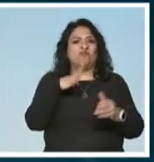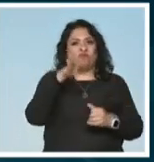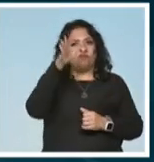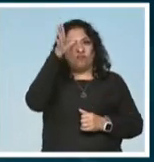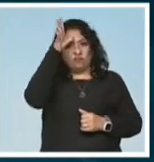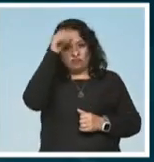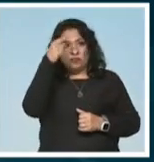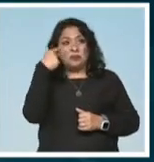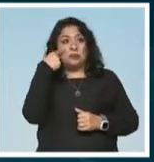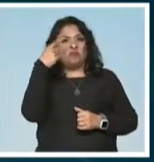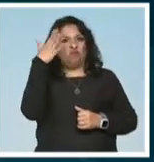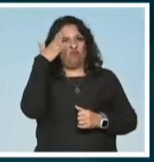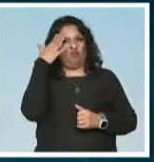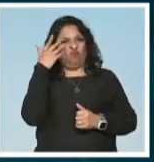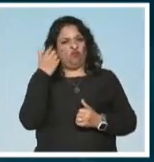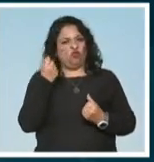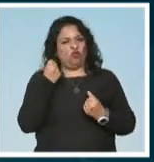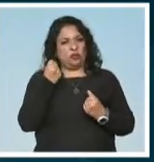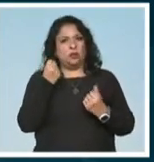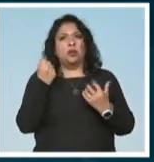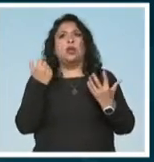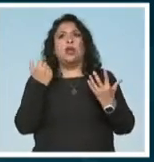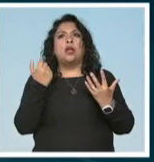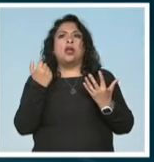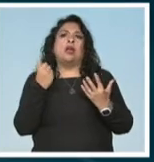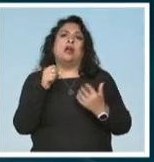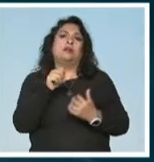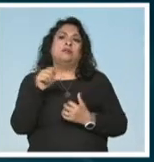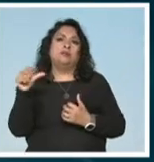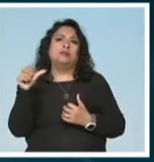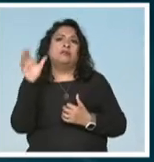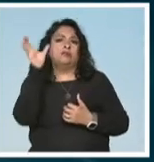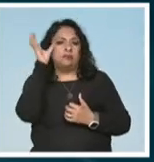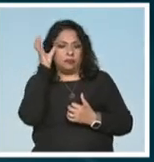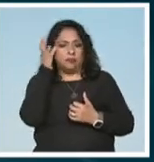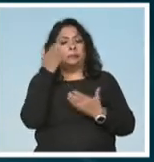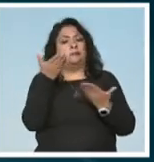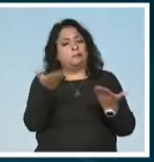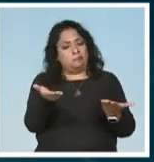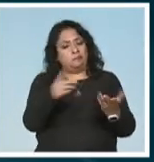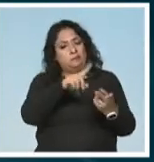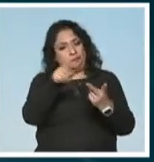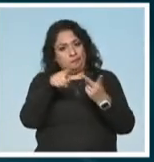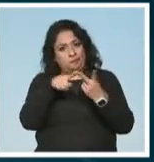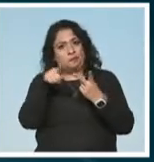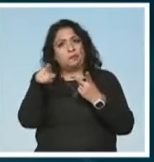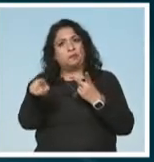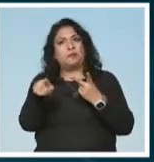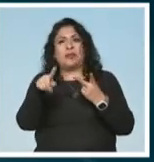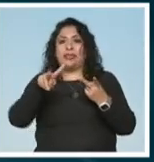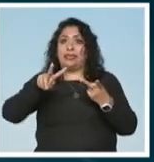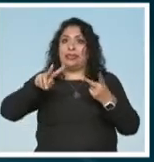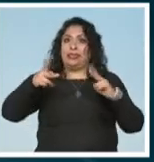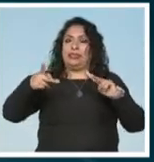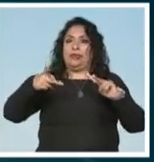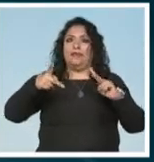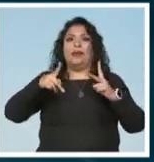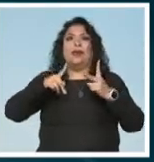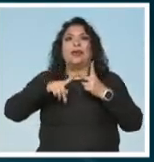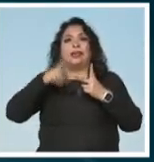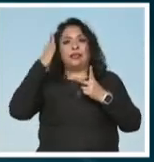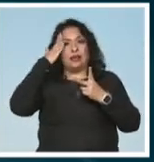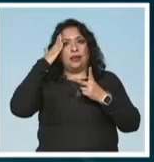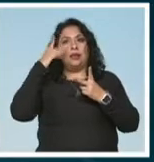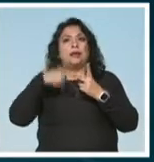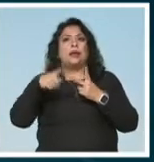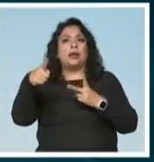inconformidad, pero vemos un líder dominante y mucho, muy fuerte en China. Ahora, en contraste a este tipo de liderazgo,